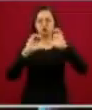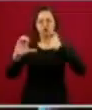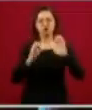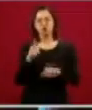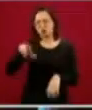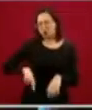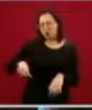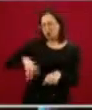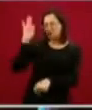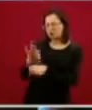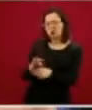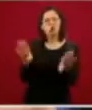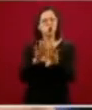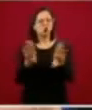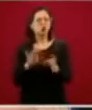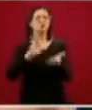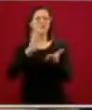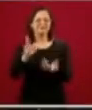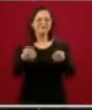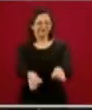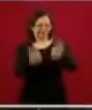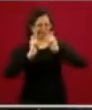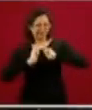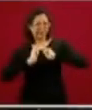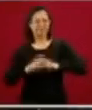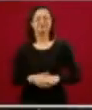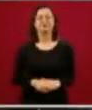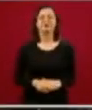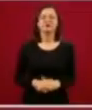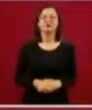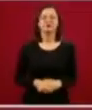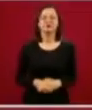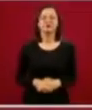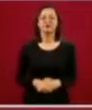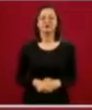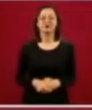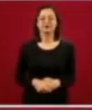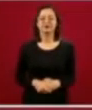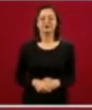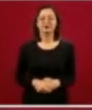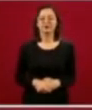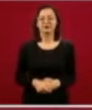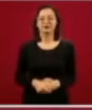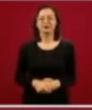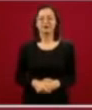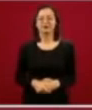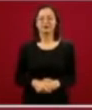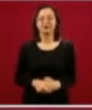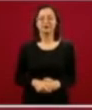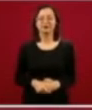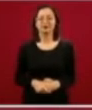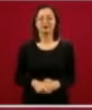veces nuevamente por ceder me la palabra bueno pues éste como se garantiza el